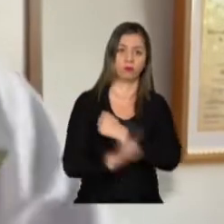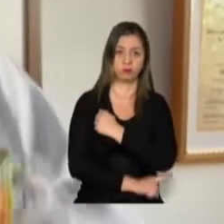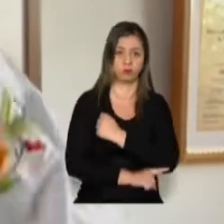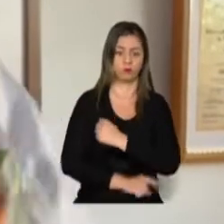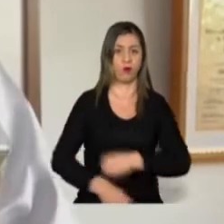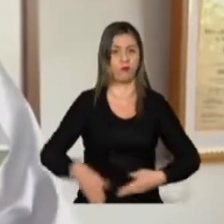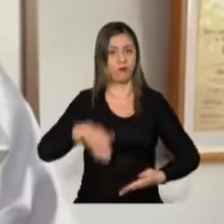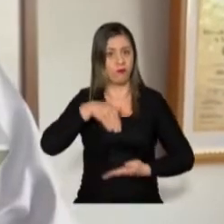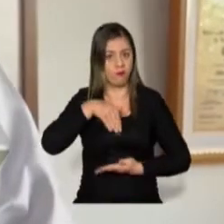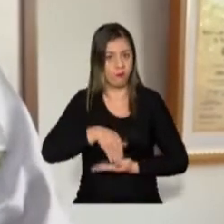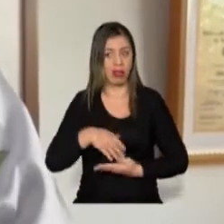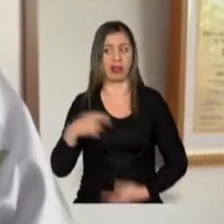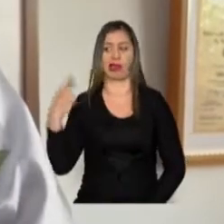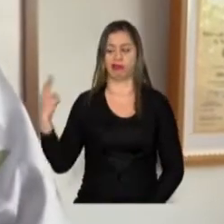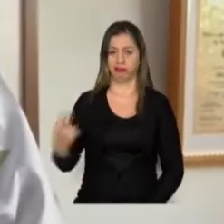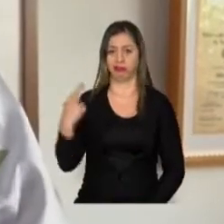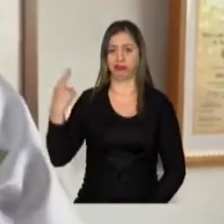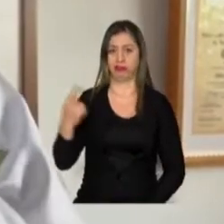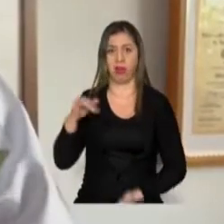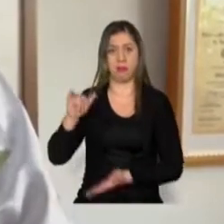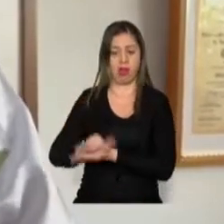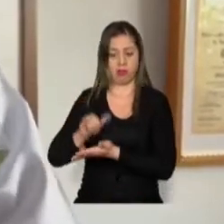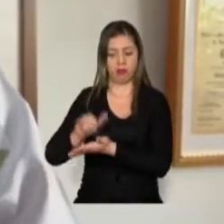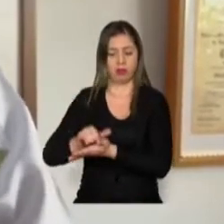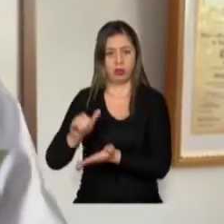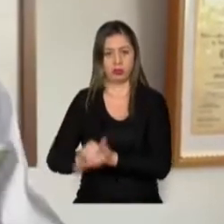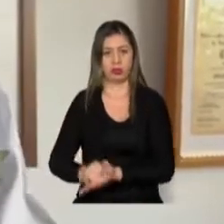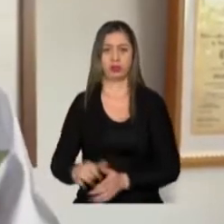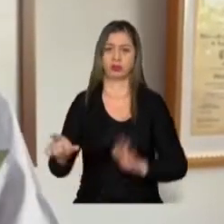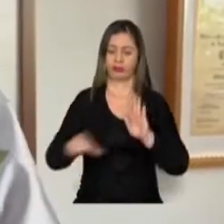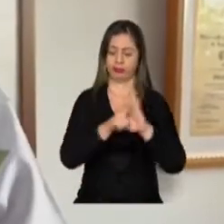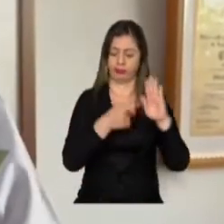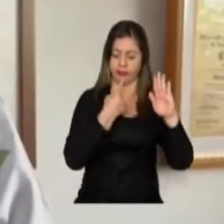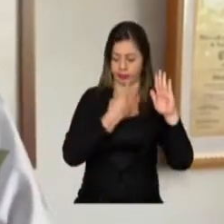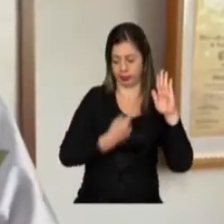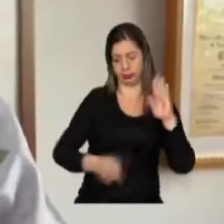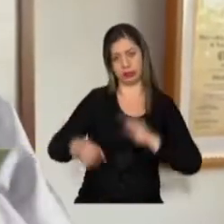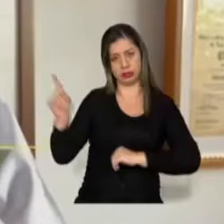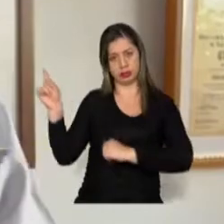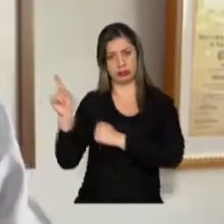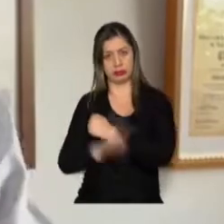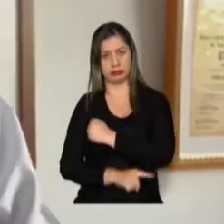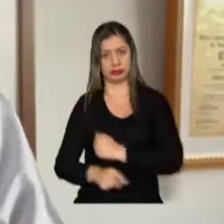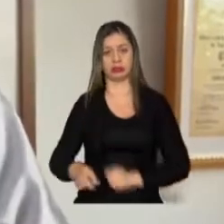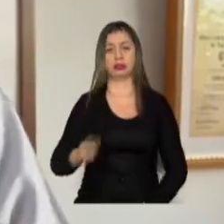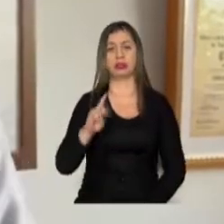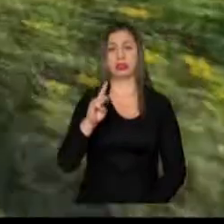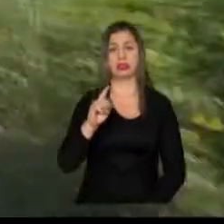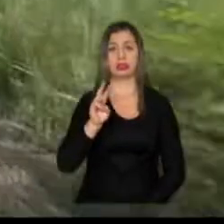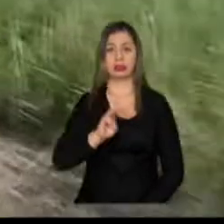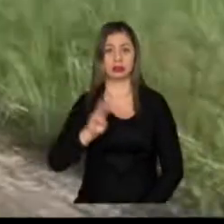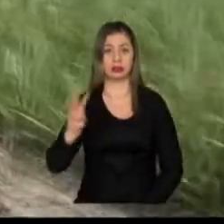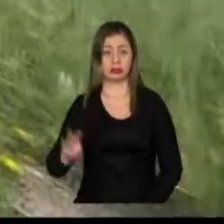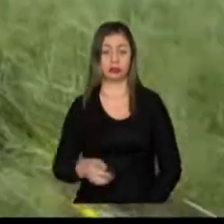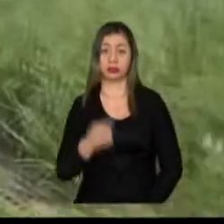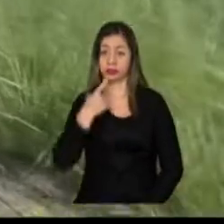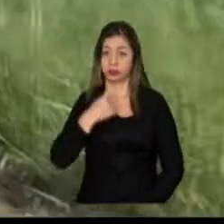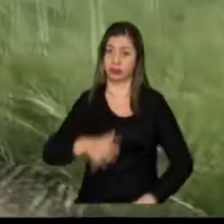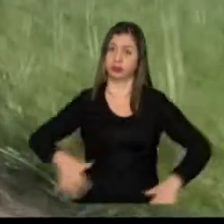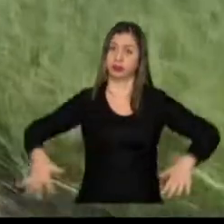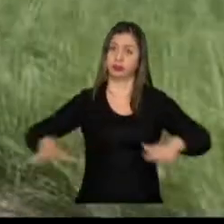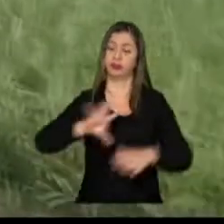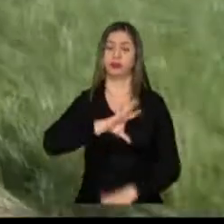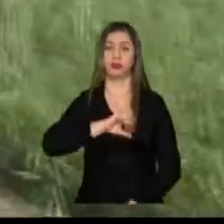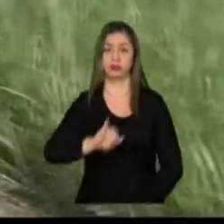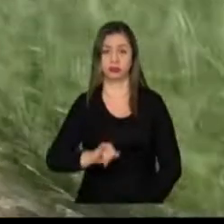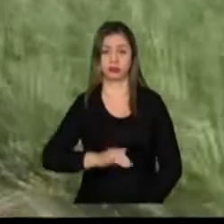son actos repetitivos y vamos a aplicar todo lo que la ley nos permite de acuerdo a la 1333. De esta manera, Cali y